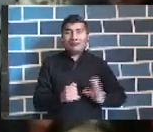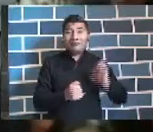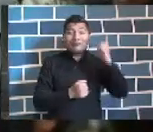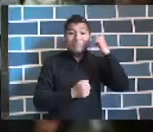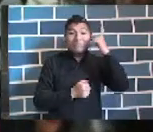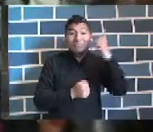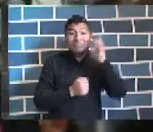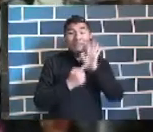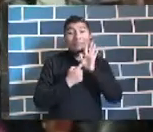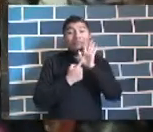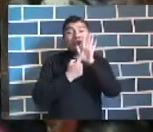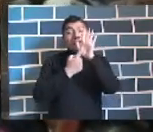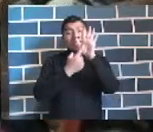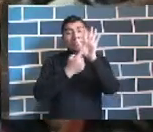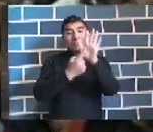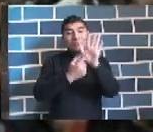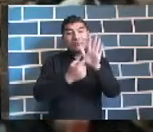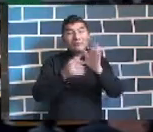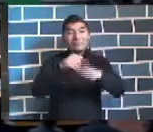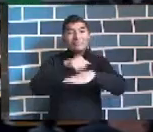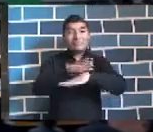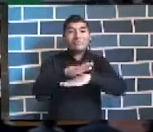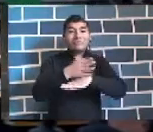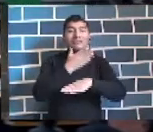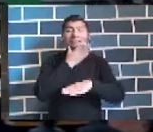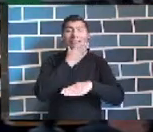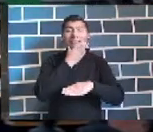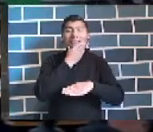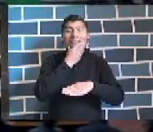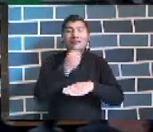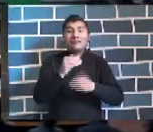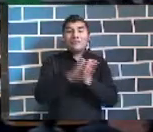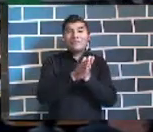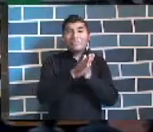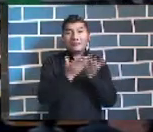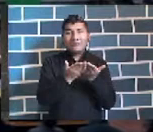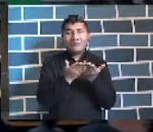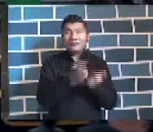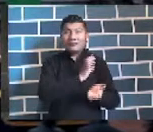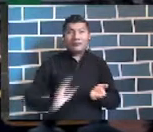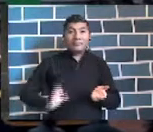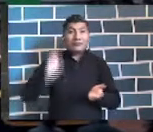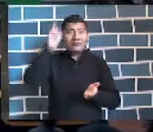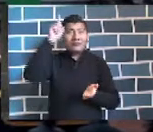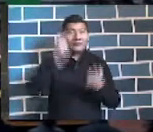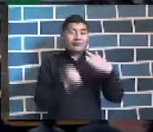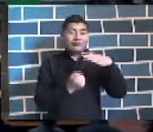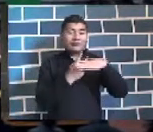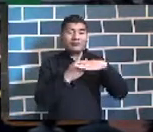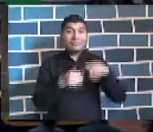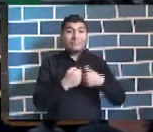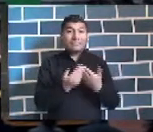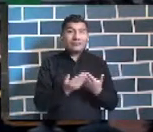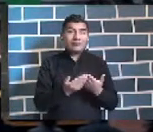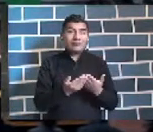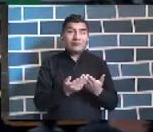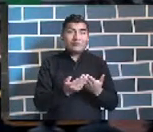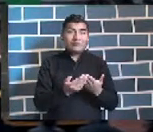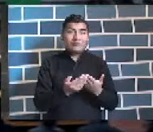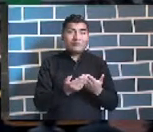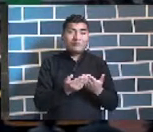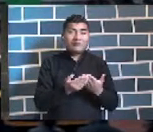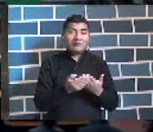que nos presenta la carta a los Hebreos. Cristo aparece como el